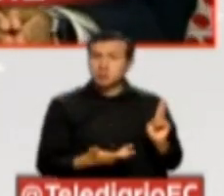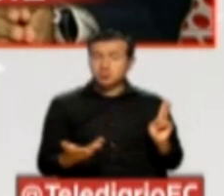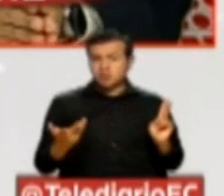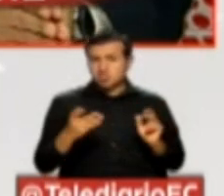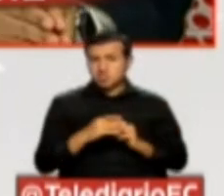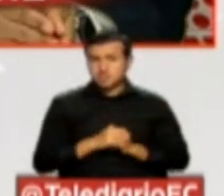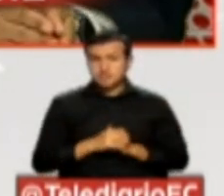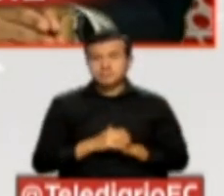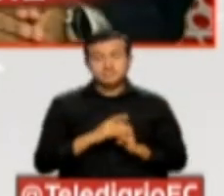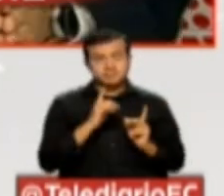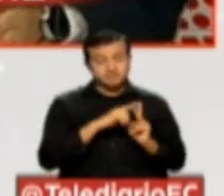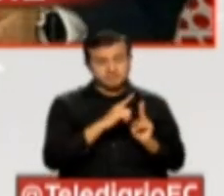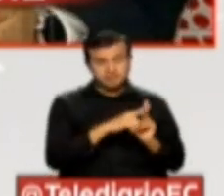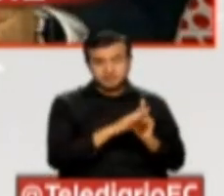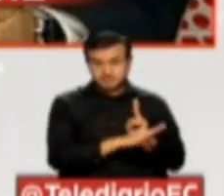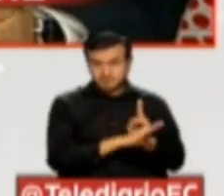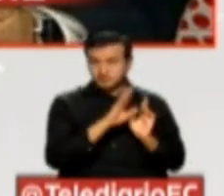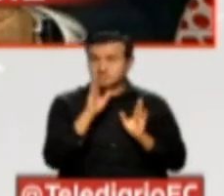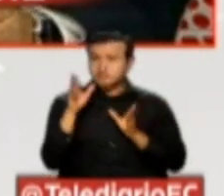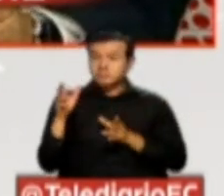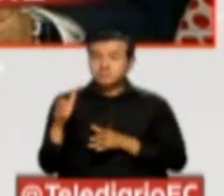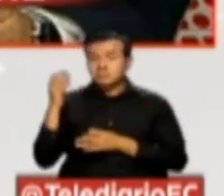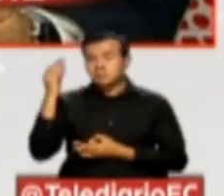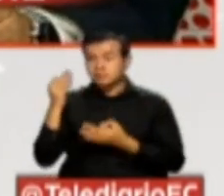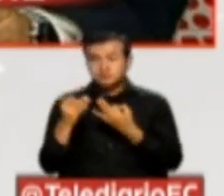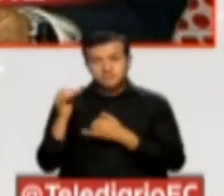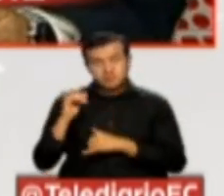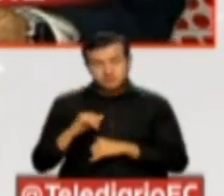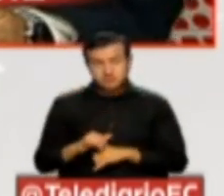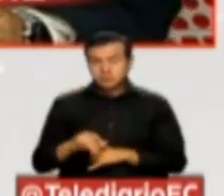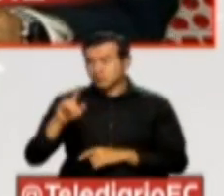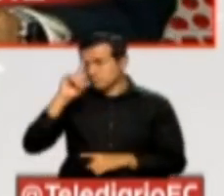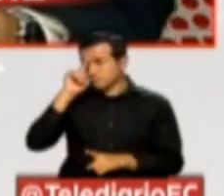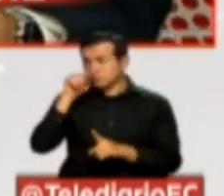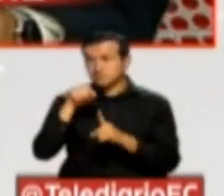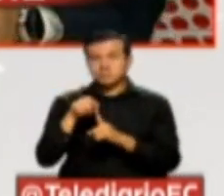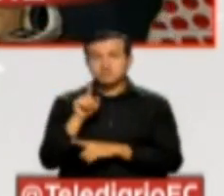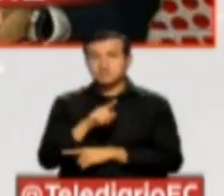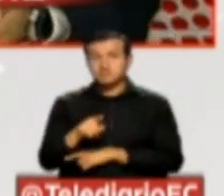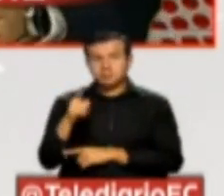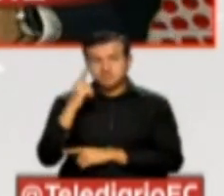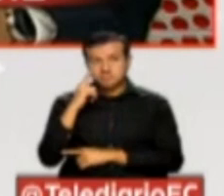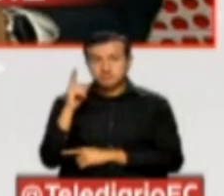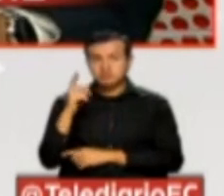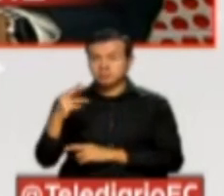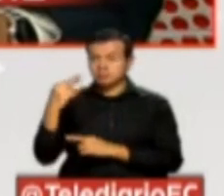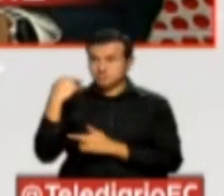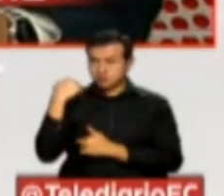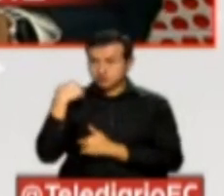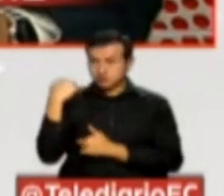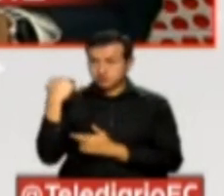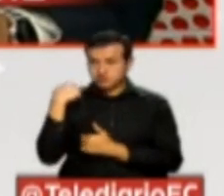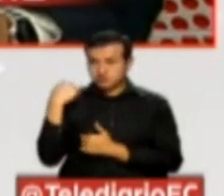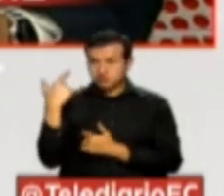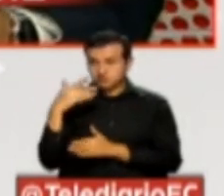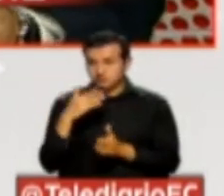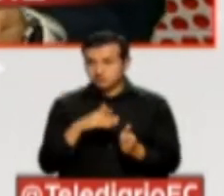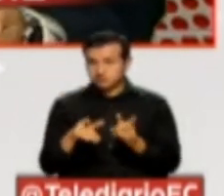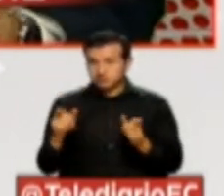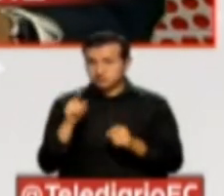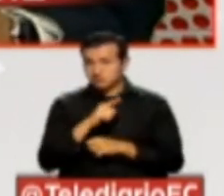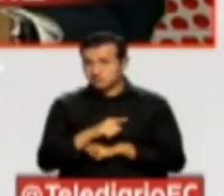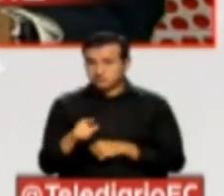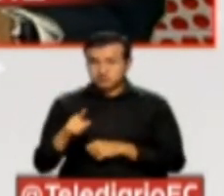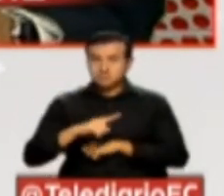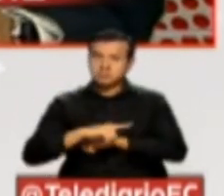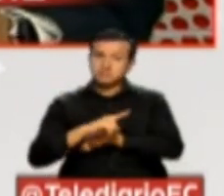víctimas. Eso por un lado. Y por otro lado, que el juicio continúe con la finalidad de que los responsables de este hecho tengan